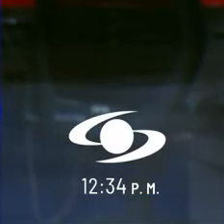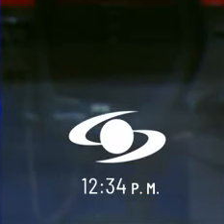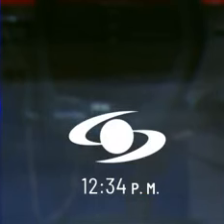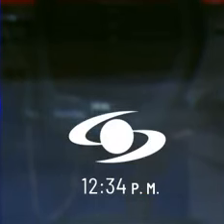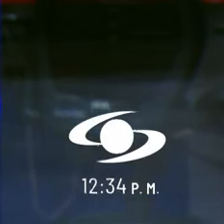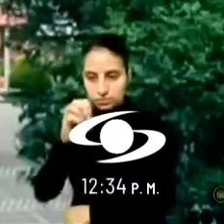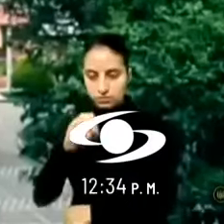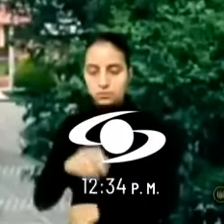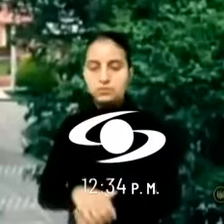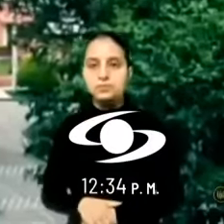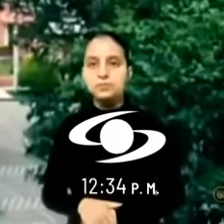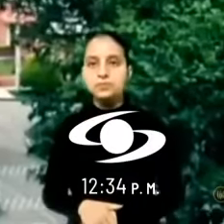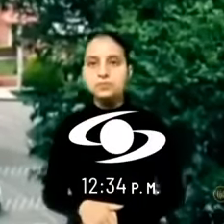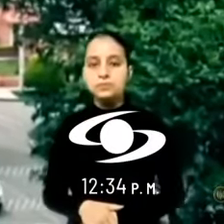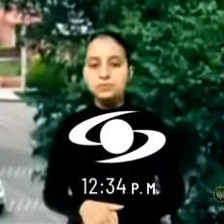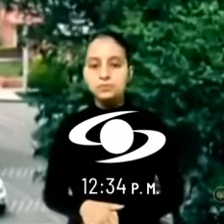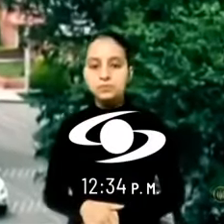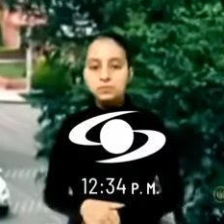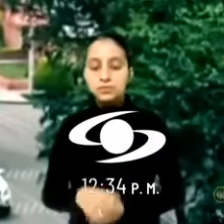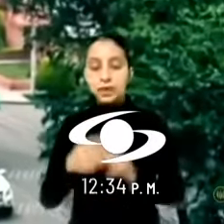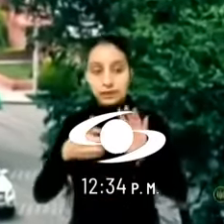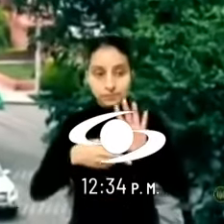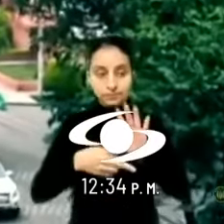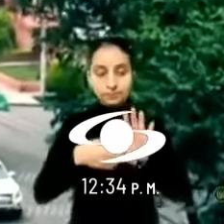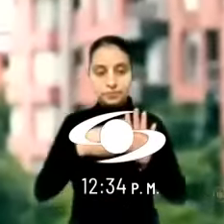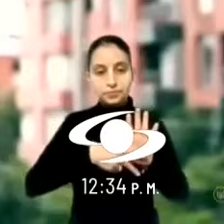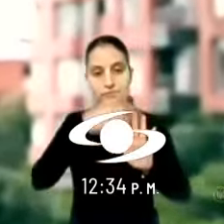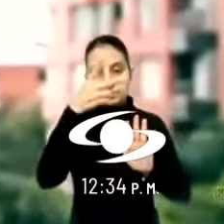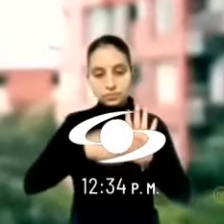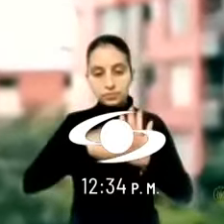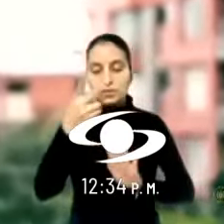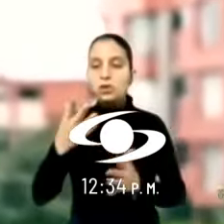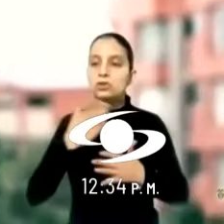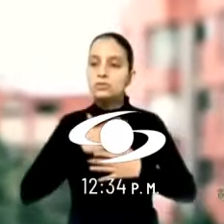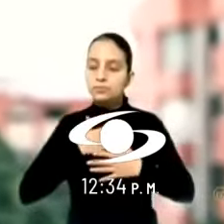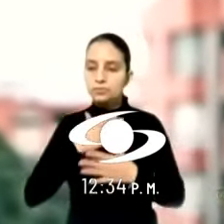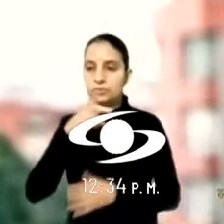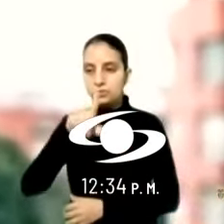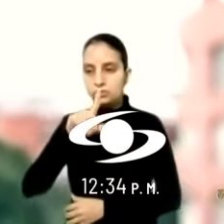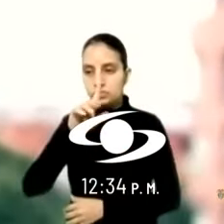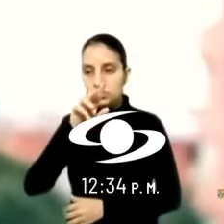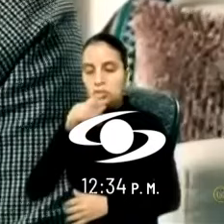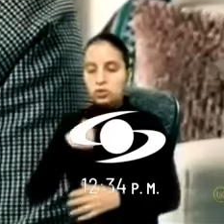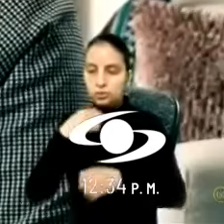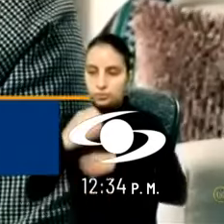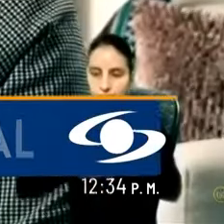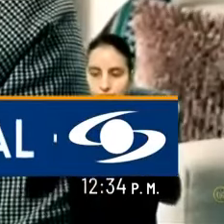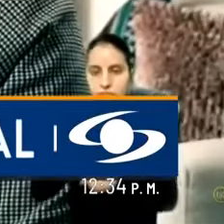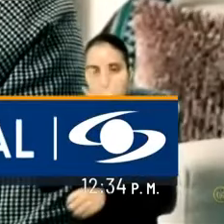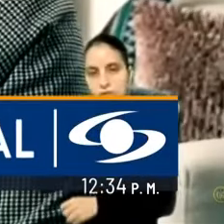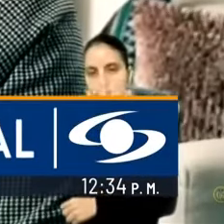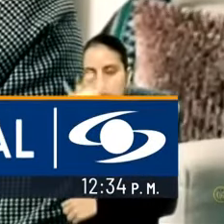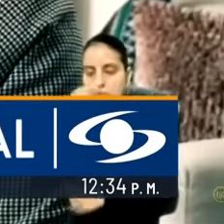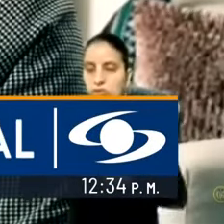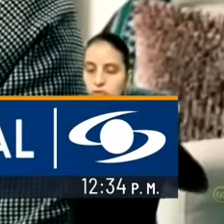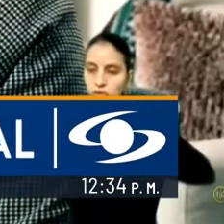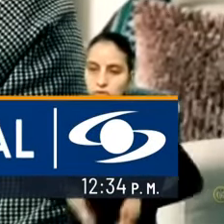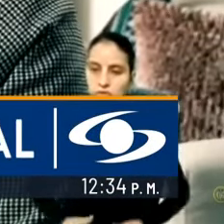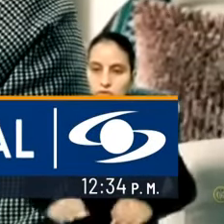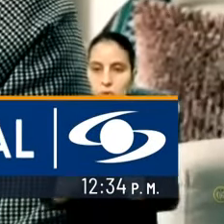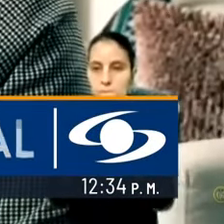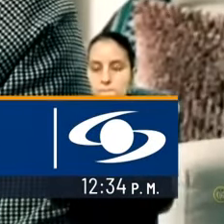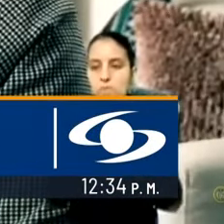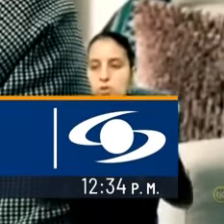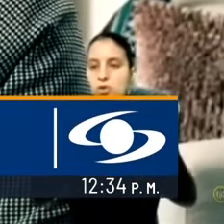contamos. Mi nombre es Luz Adriana Camargo, tengo 59 años, soy bogotana, soy de profesión abogada, estudié